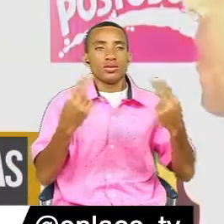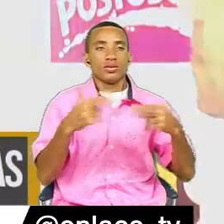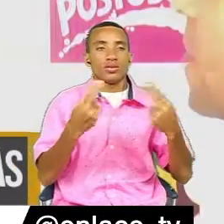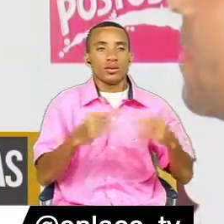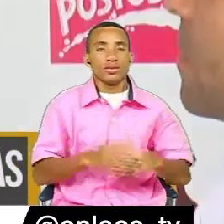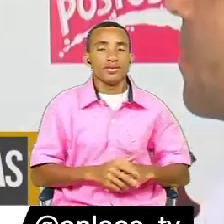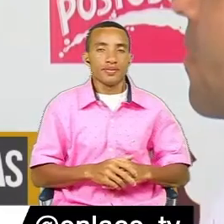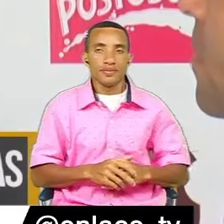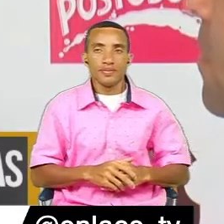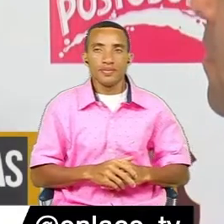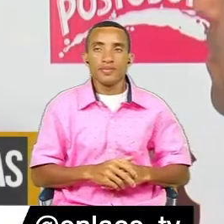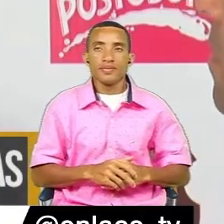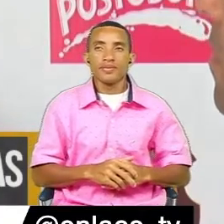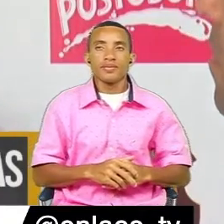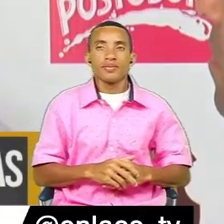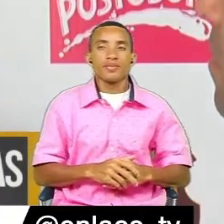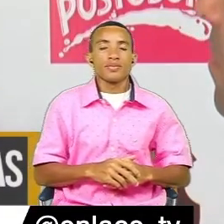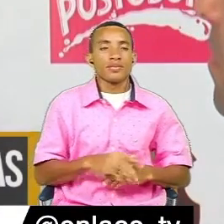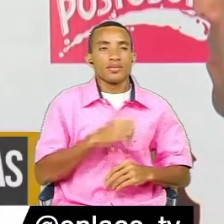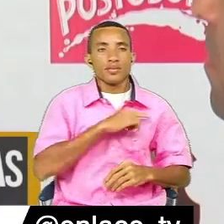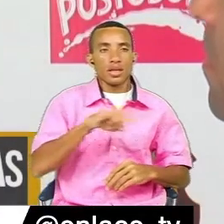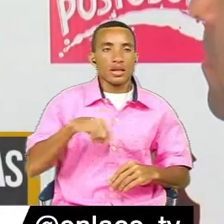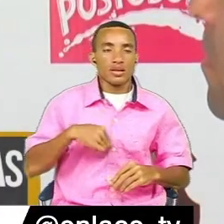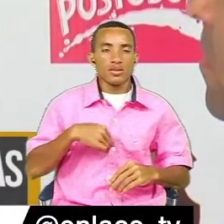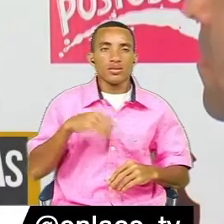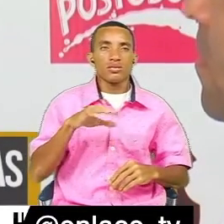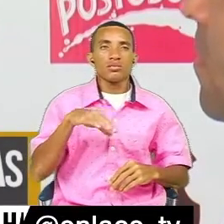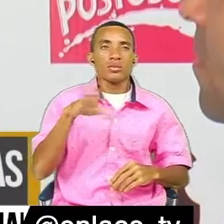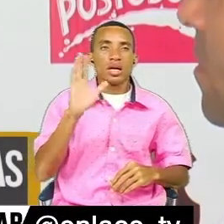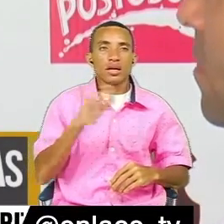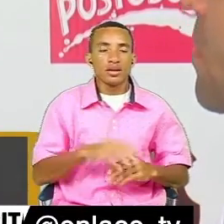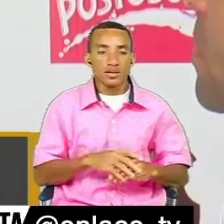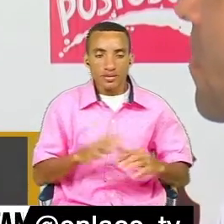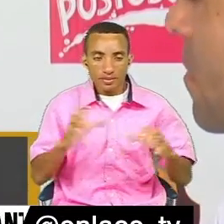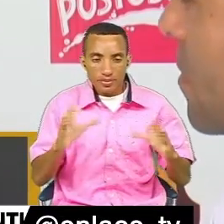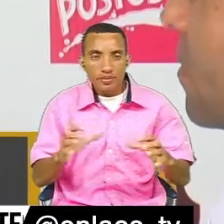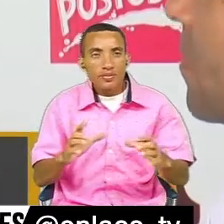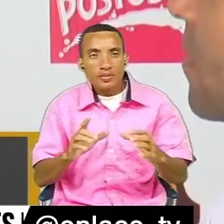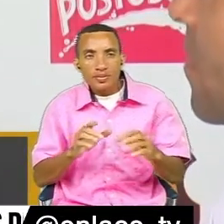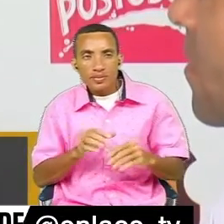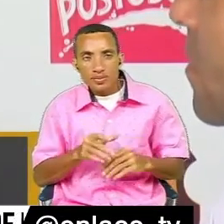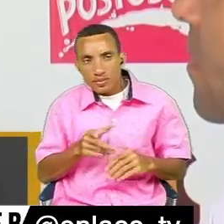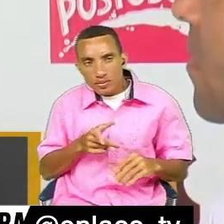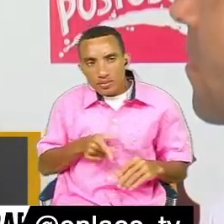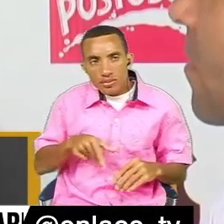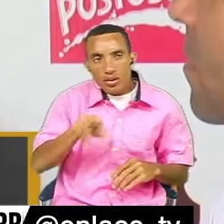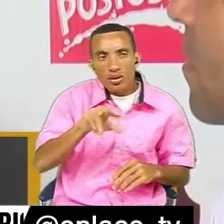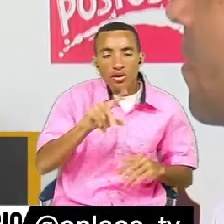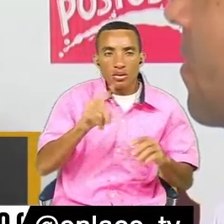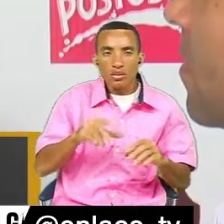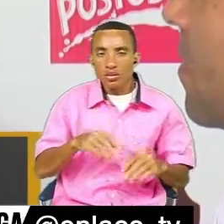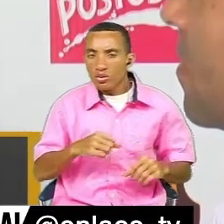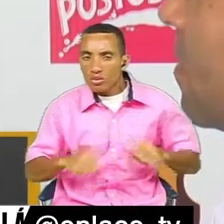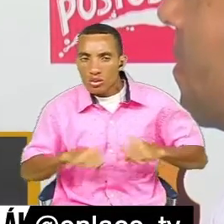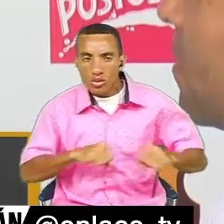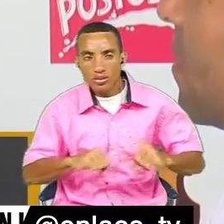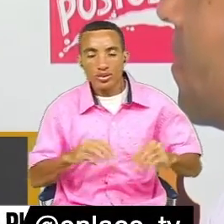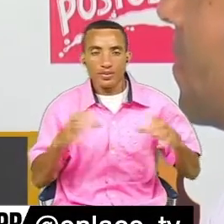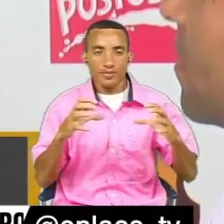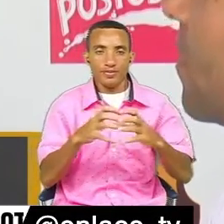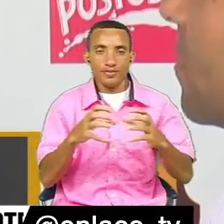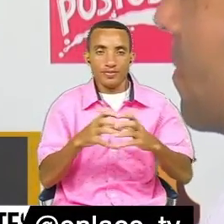viene. Nos hemos hecho énfasis más en la pelota quieta o en la pelota en movimiento cuando hemos quedado